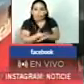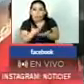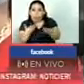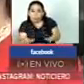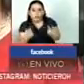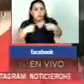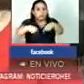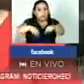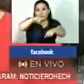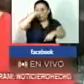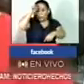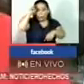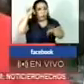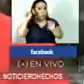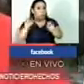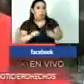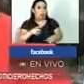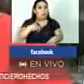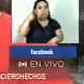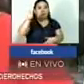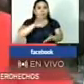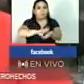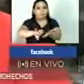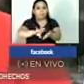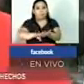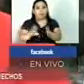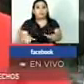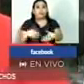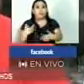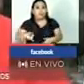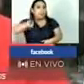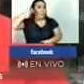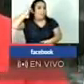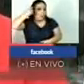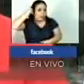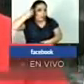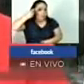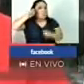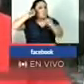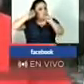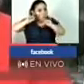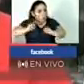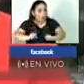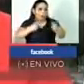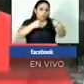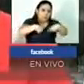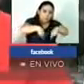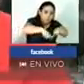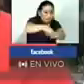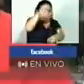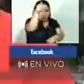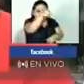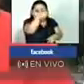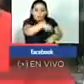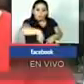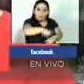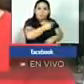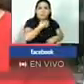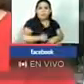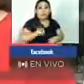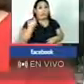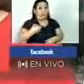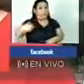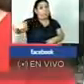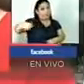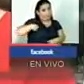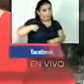funcionamiento que no pueden dejar de cubrir. Para que los profesores puedan seguir acompañando a los alumnos, tienen que devengar